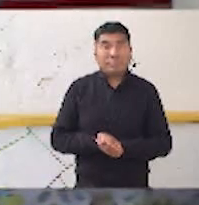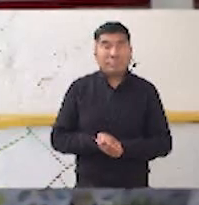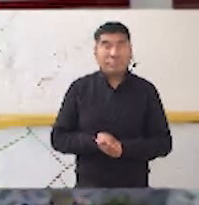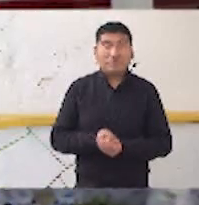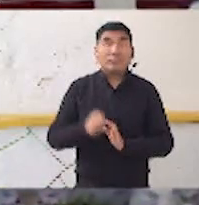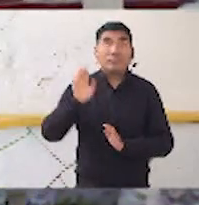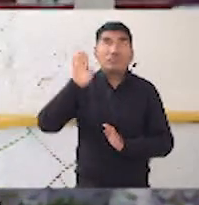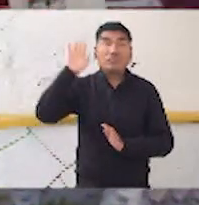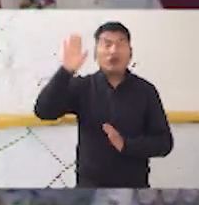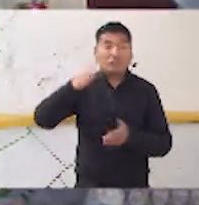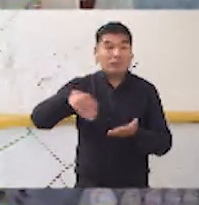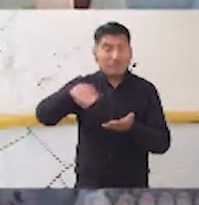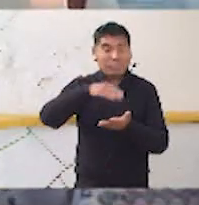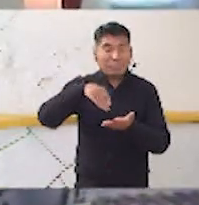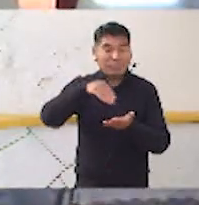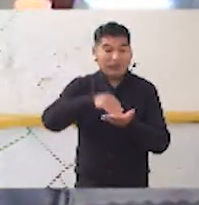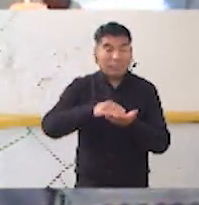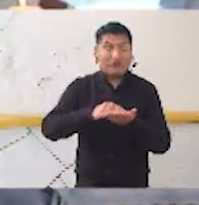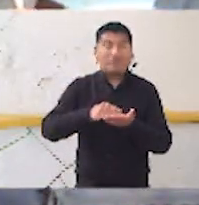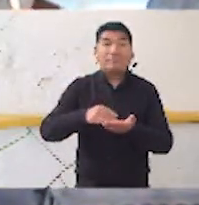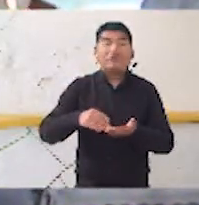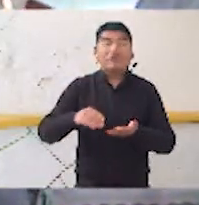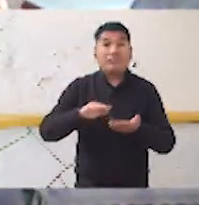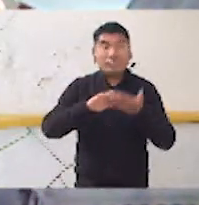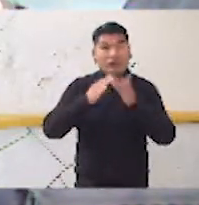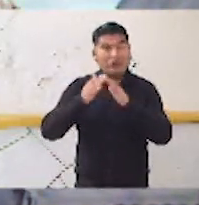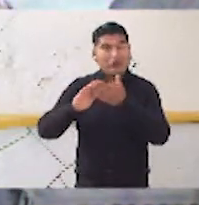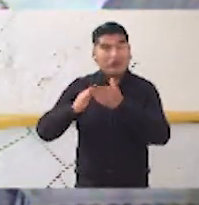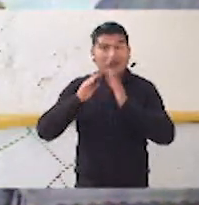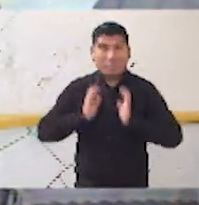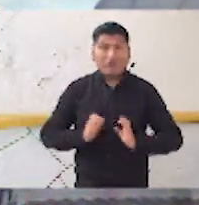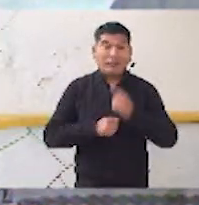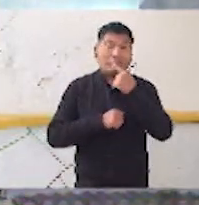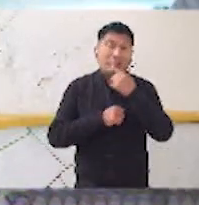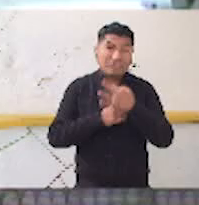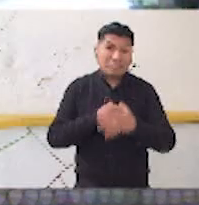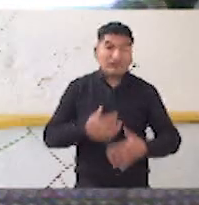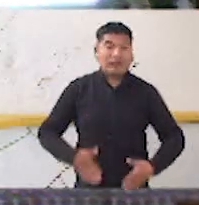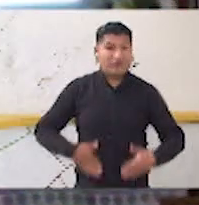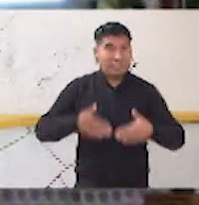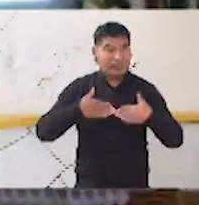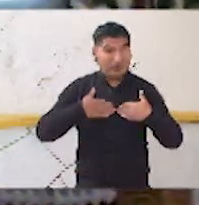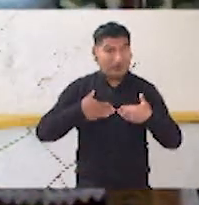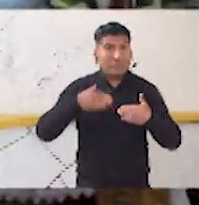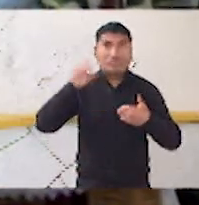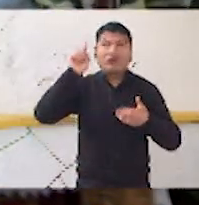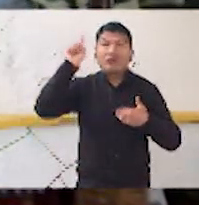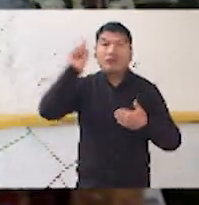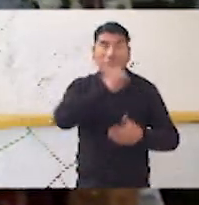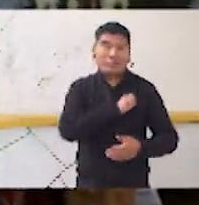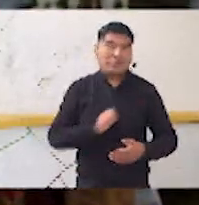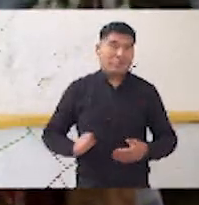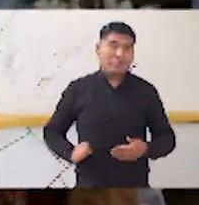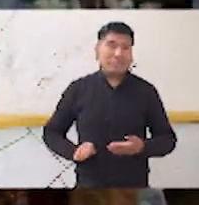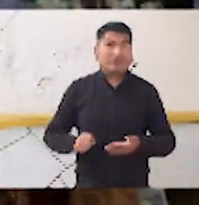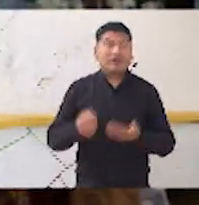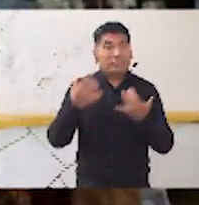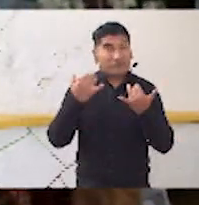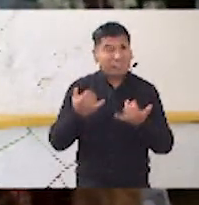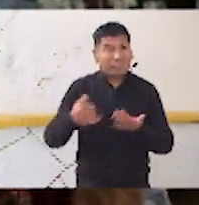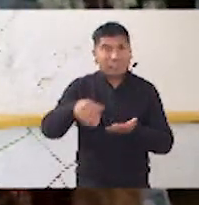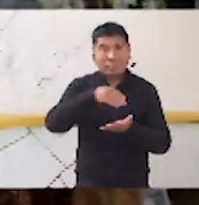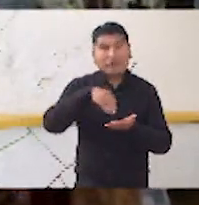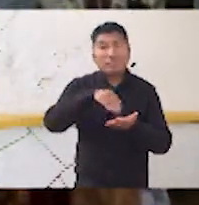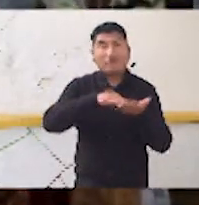Tu Señor estás presente en medio del pueblo, cuerpo, sangre y vida. Tu Señor estás presente